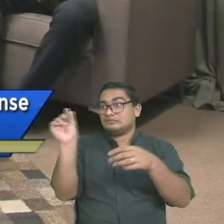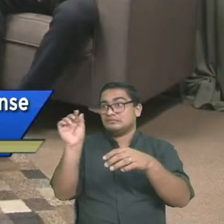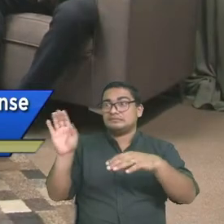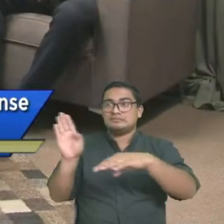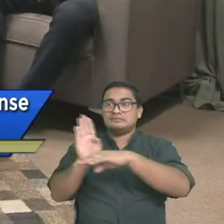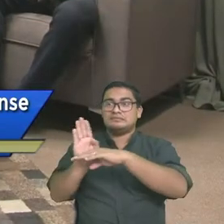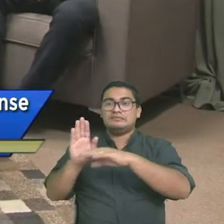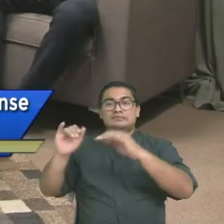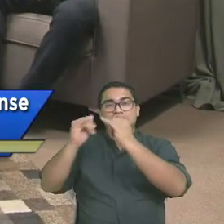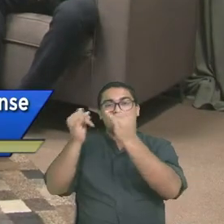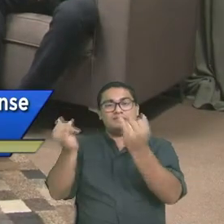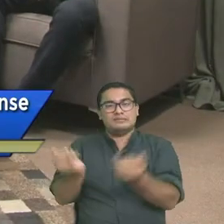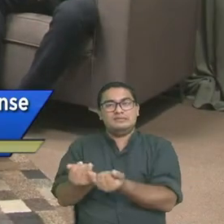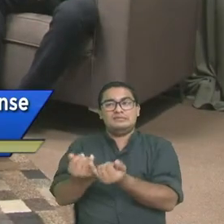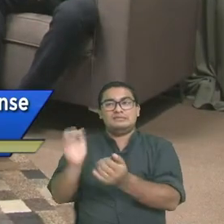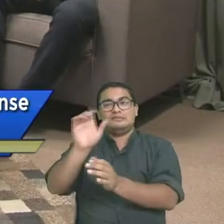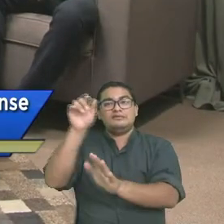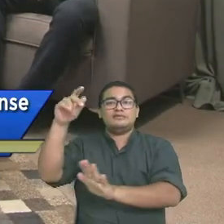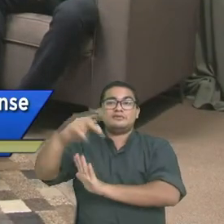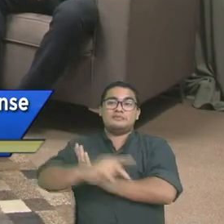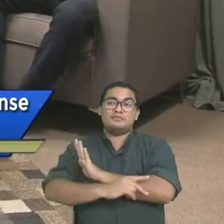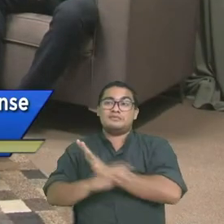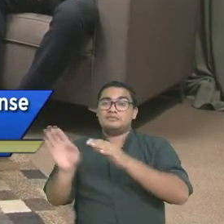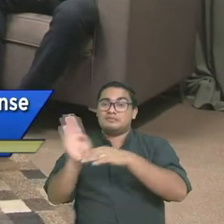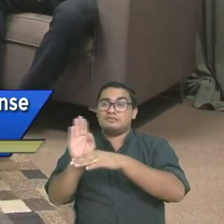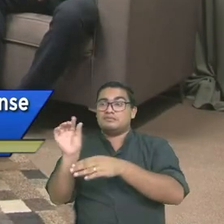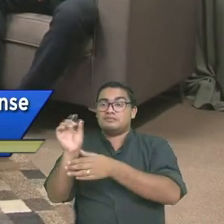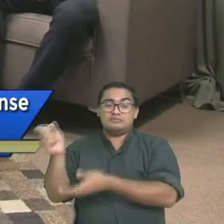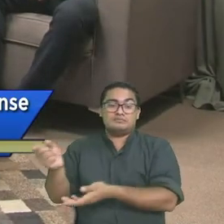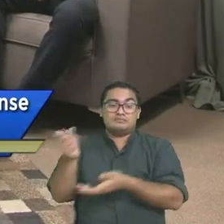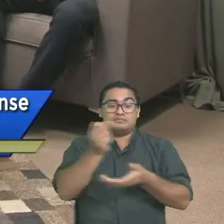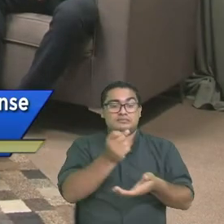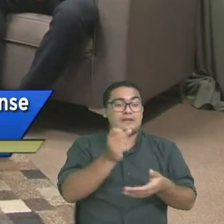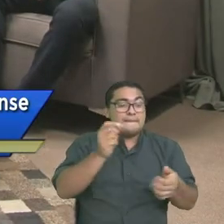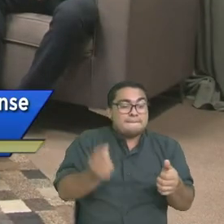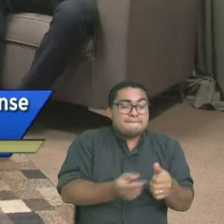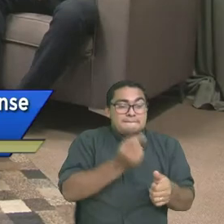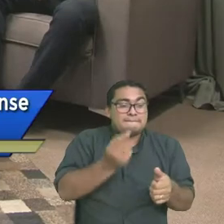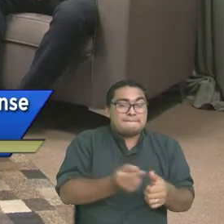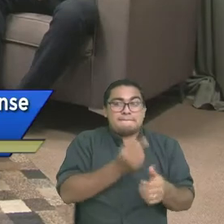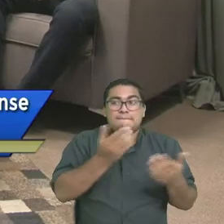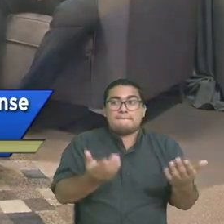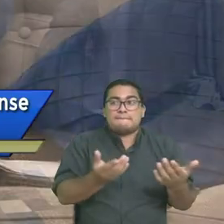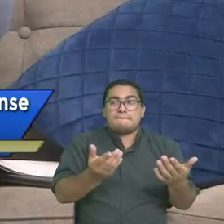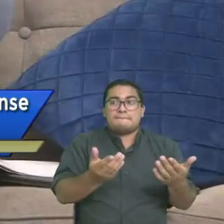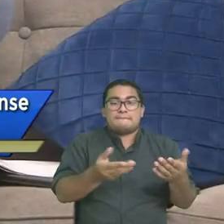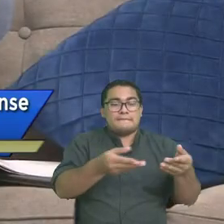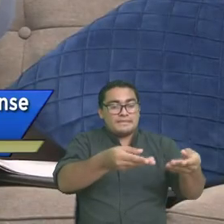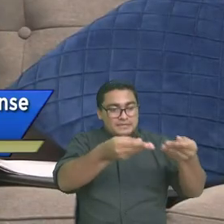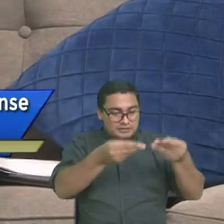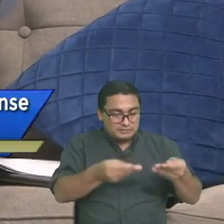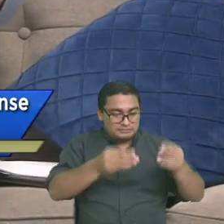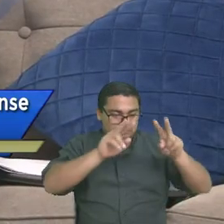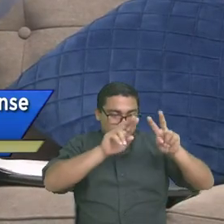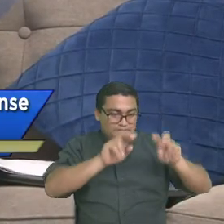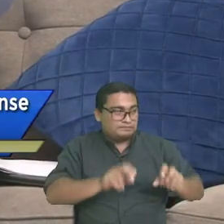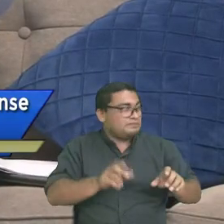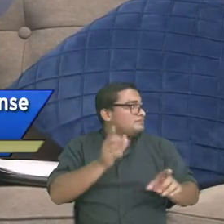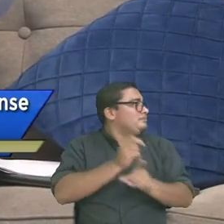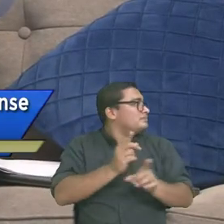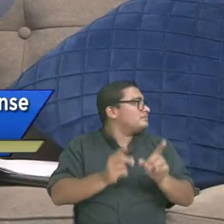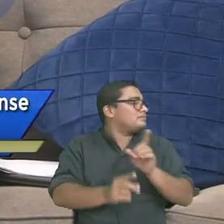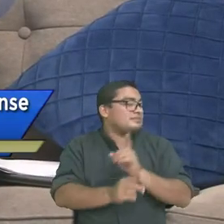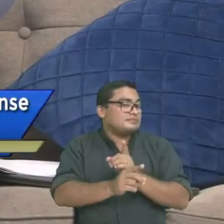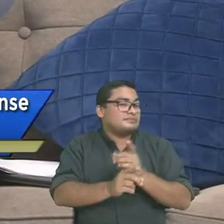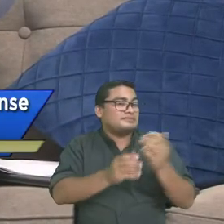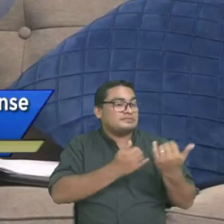de recursos internacionales vía préstamo pasan primero por una revisión de sostenibilidad de deuda por parte de